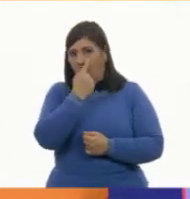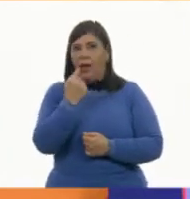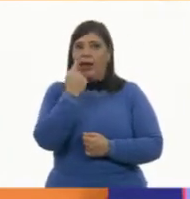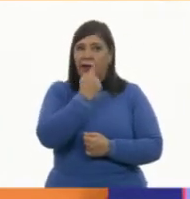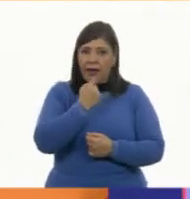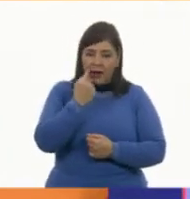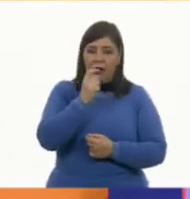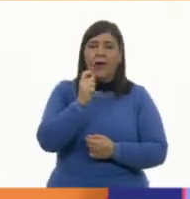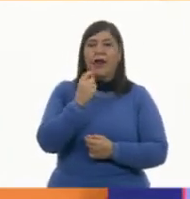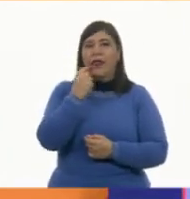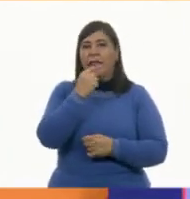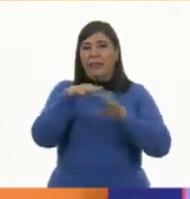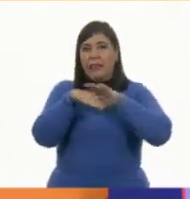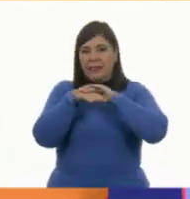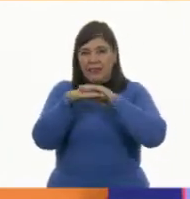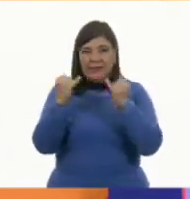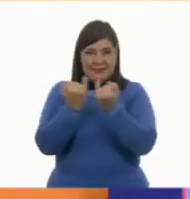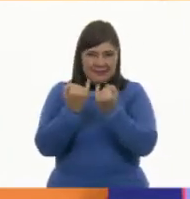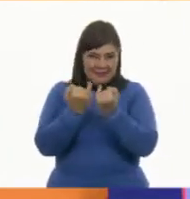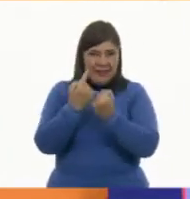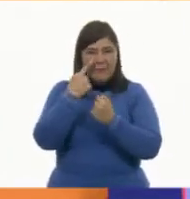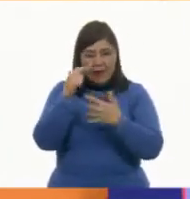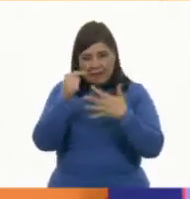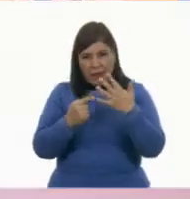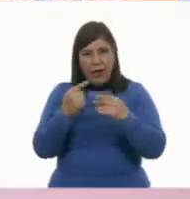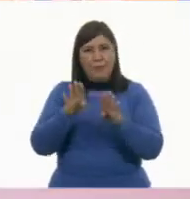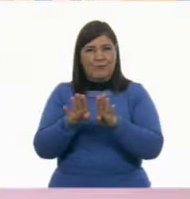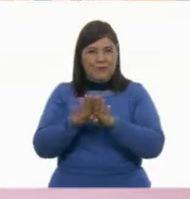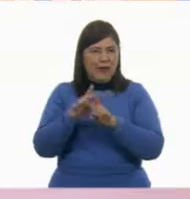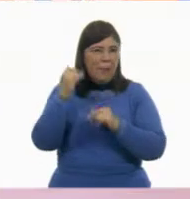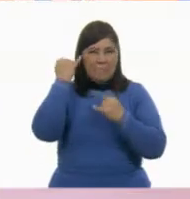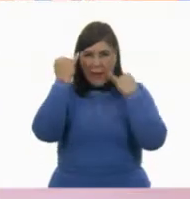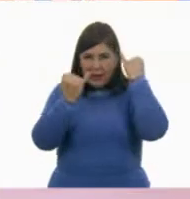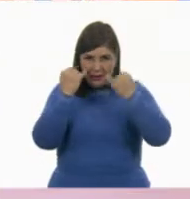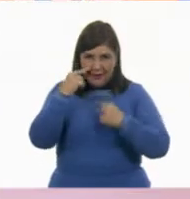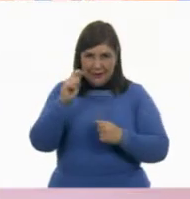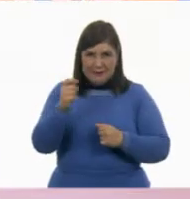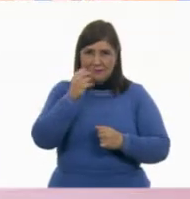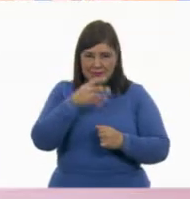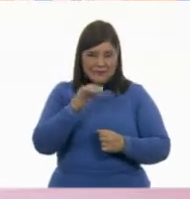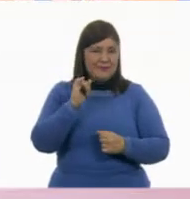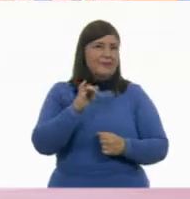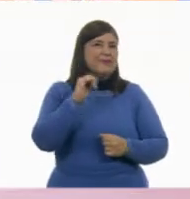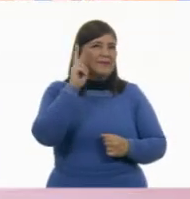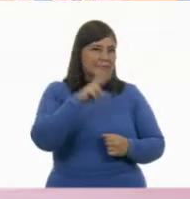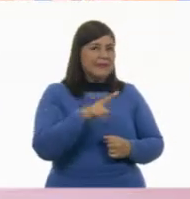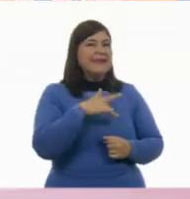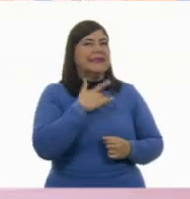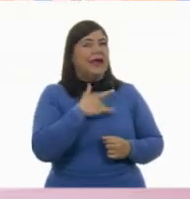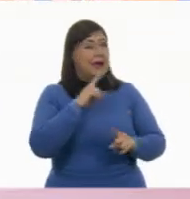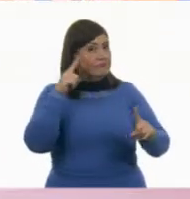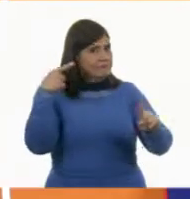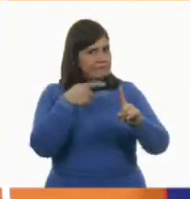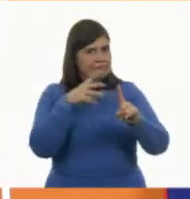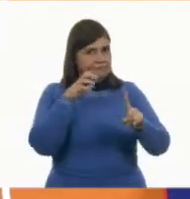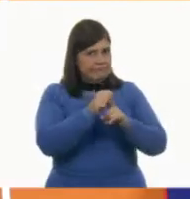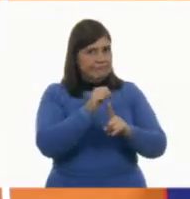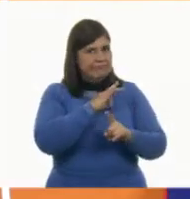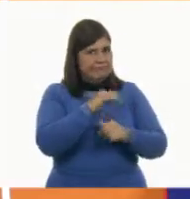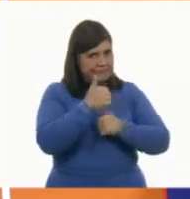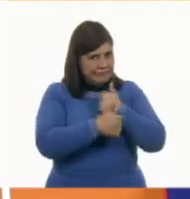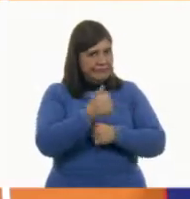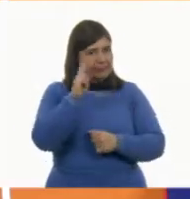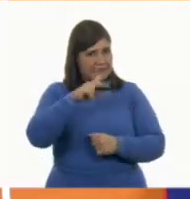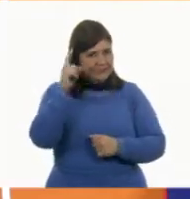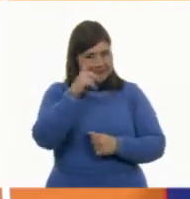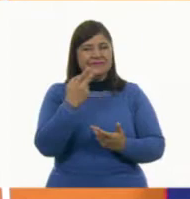Y después veremos qué tal quedan esas producciones. ¡Ok! Padrísimo, ¿verdad? Sí, suena como un verdadero reto, ¿verdad? ¿Qué te parece